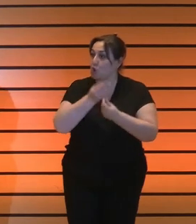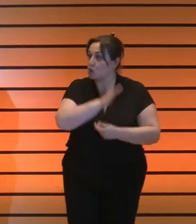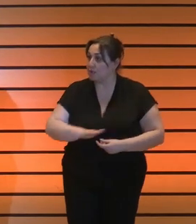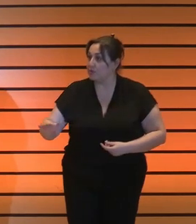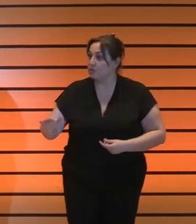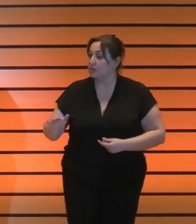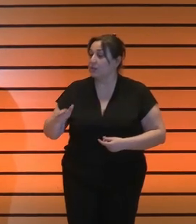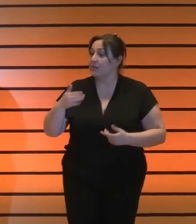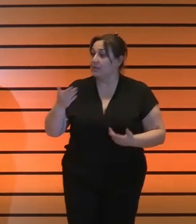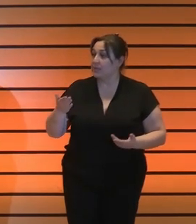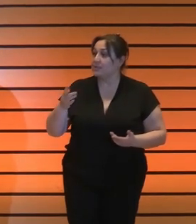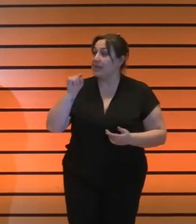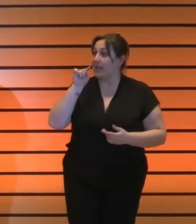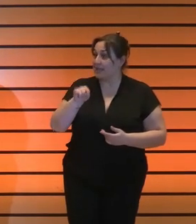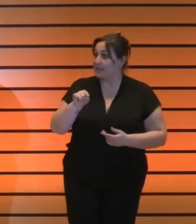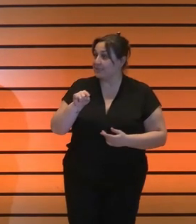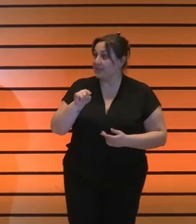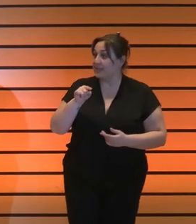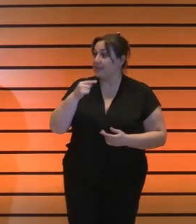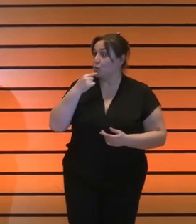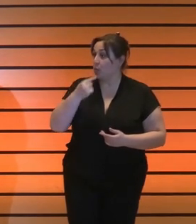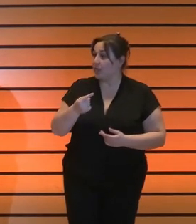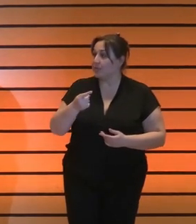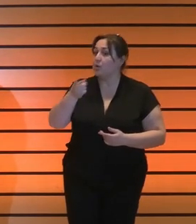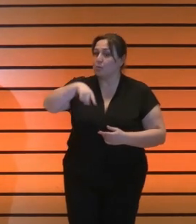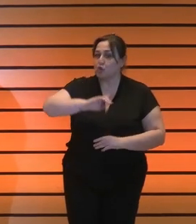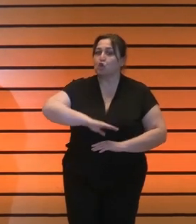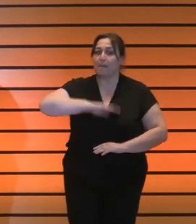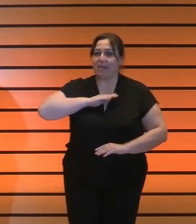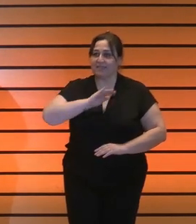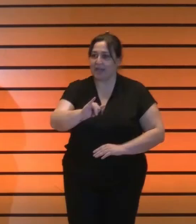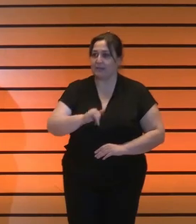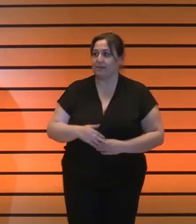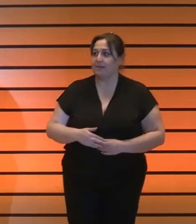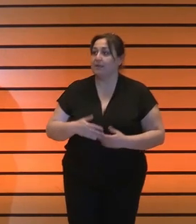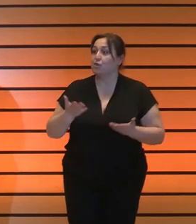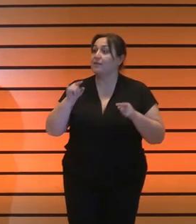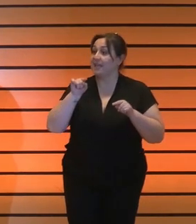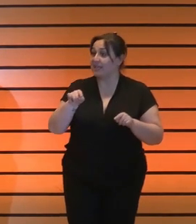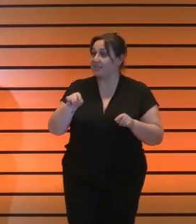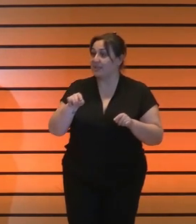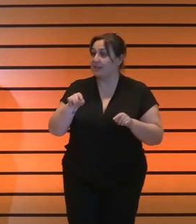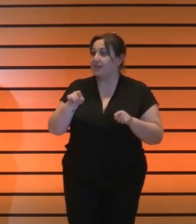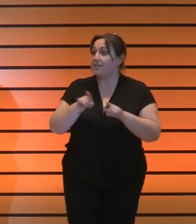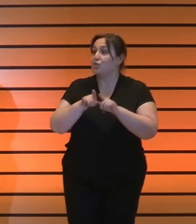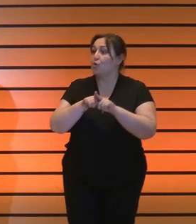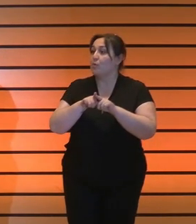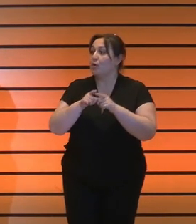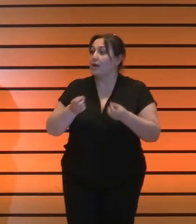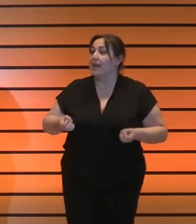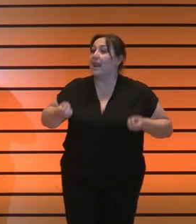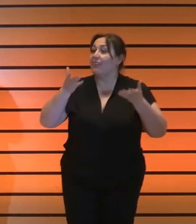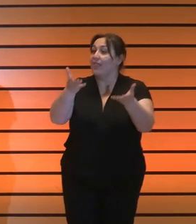es que yo siempre he sentido que nos dices que sois capaces no y es el lanzarnos